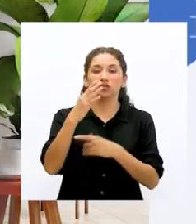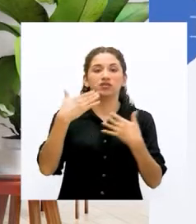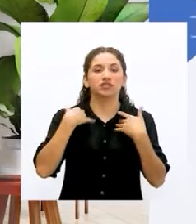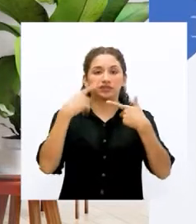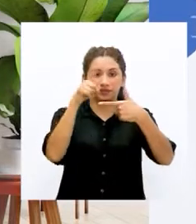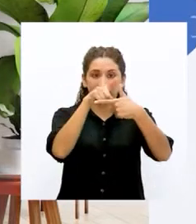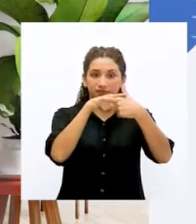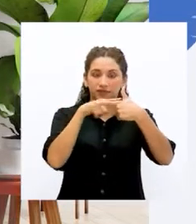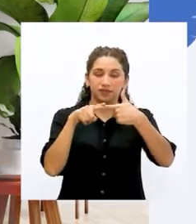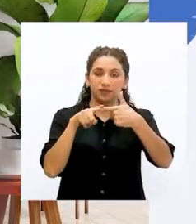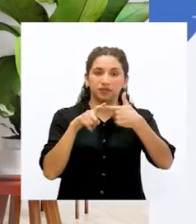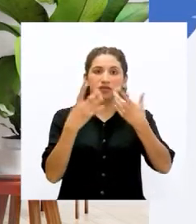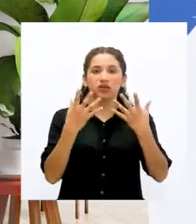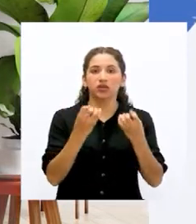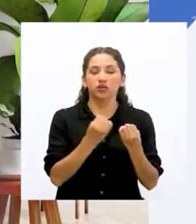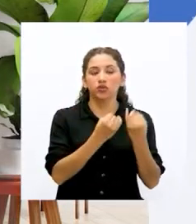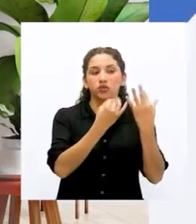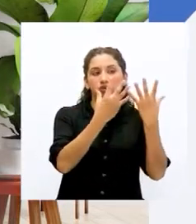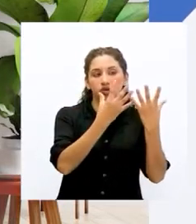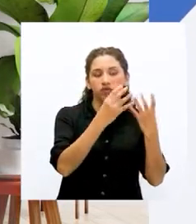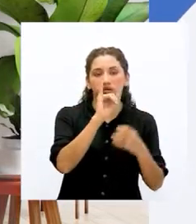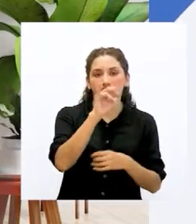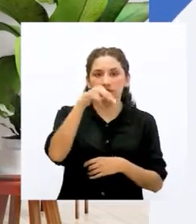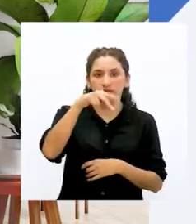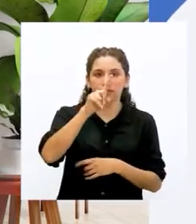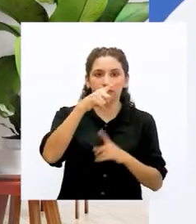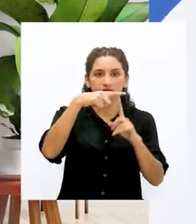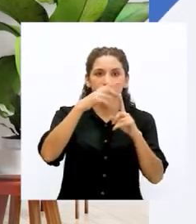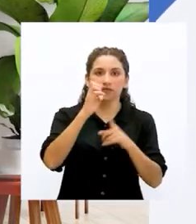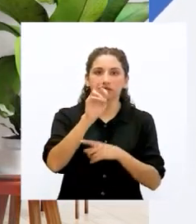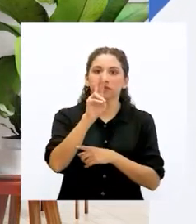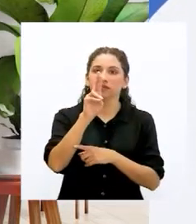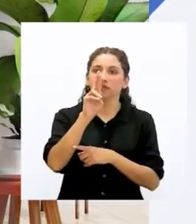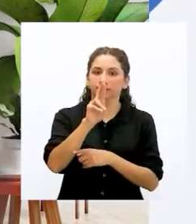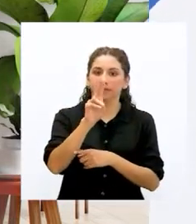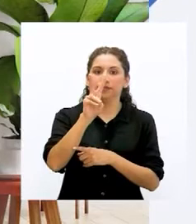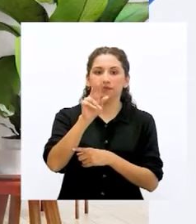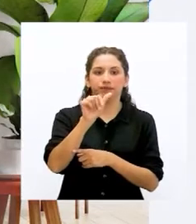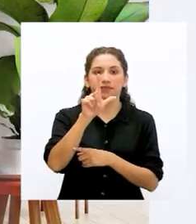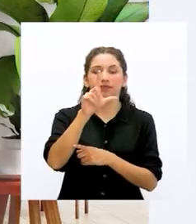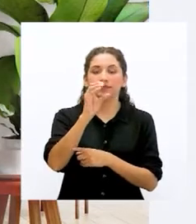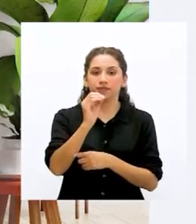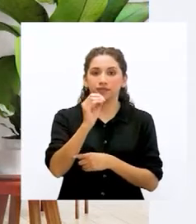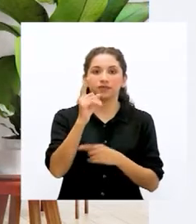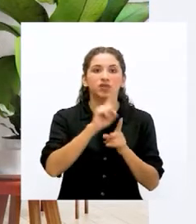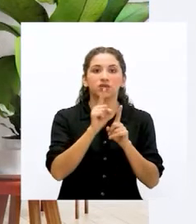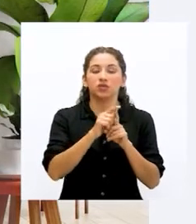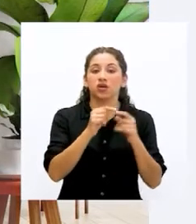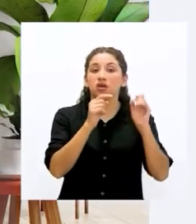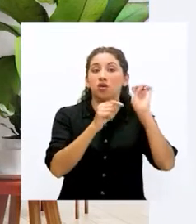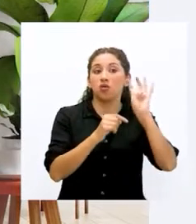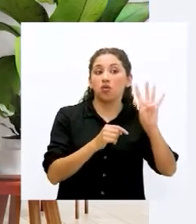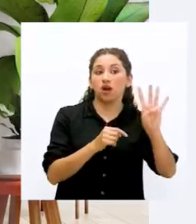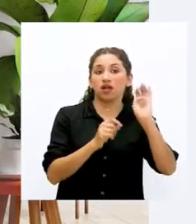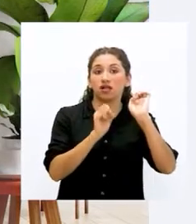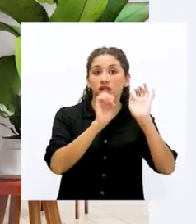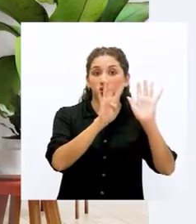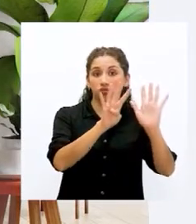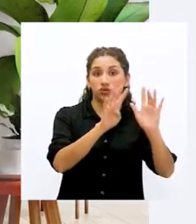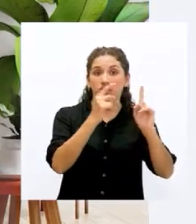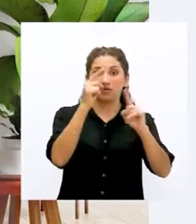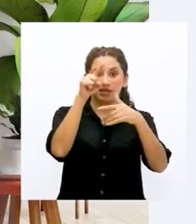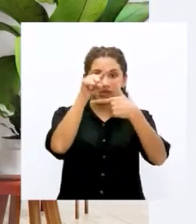el rango entre el número de intervalos. Es decir, la amplitud es igual a 49 entre